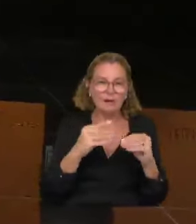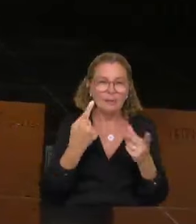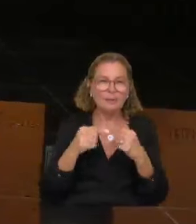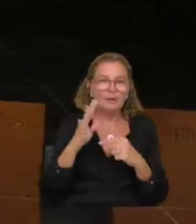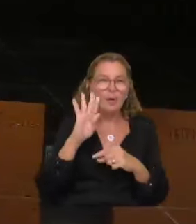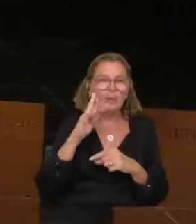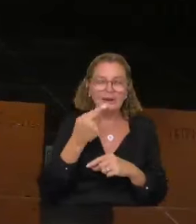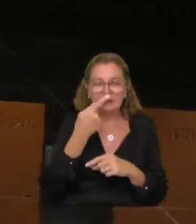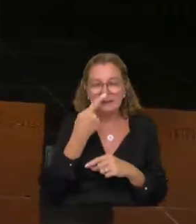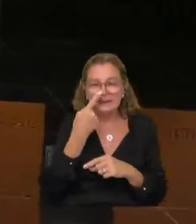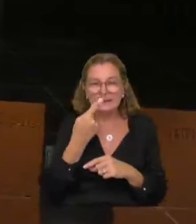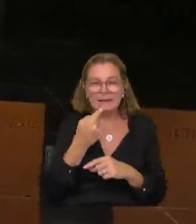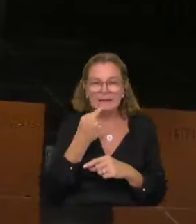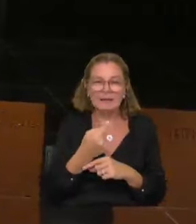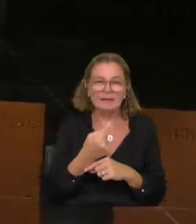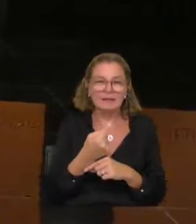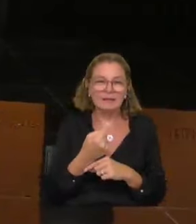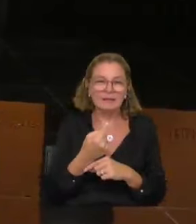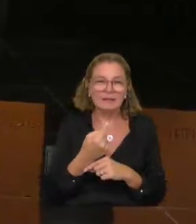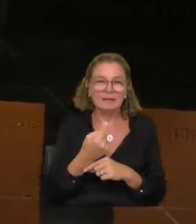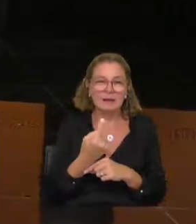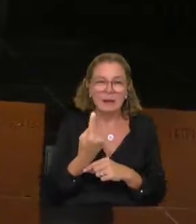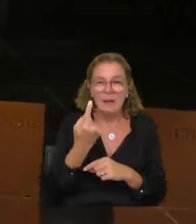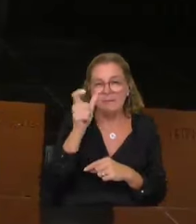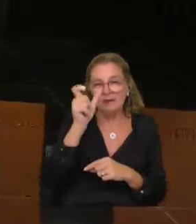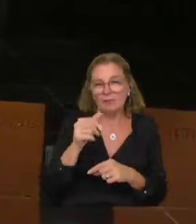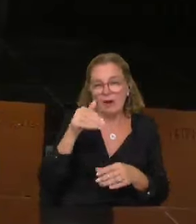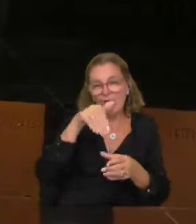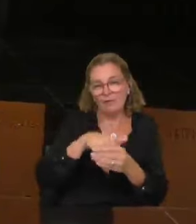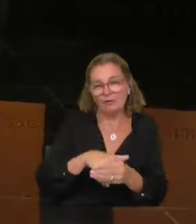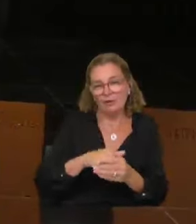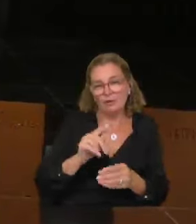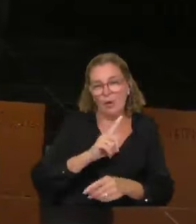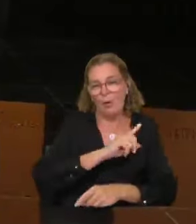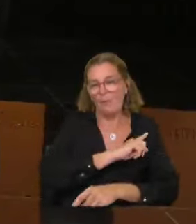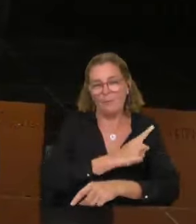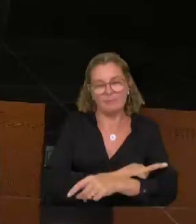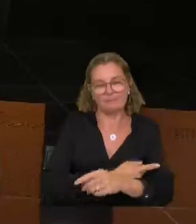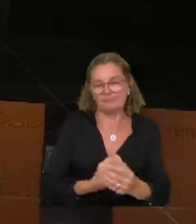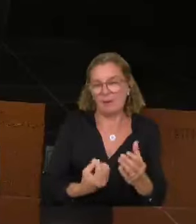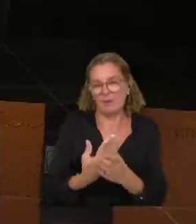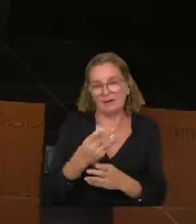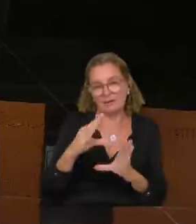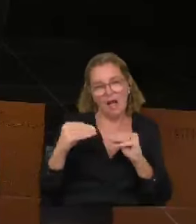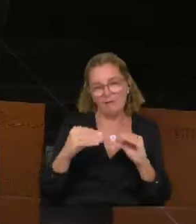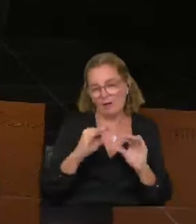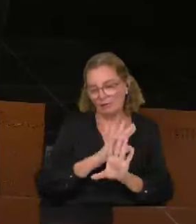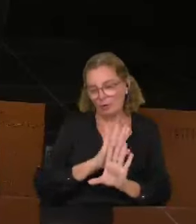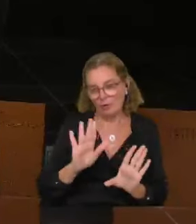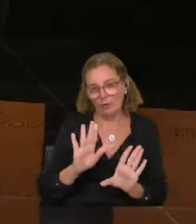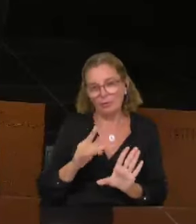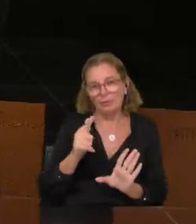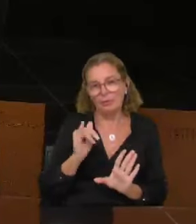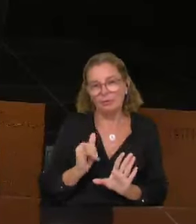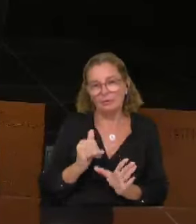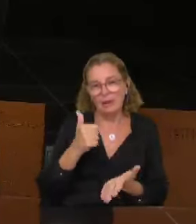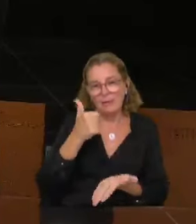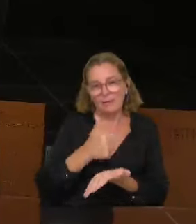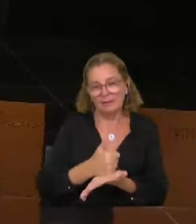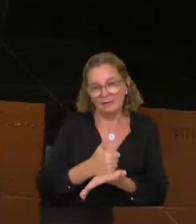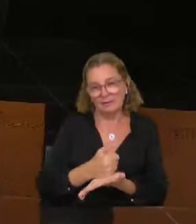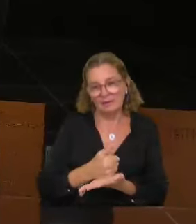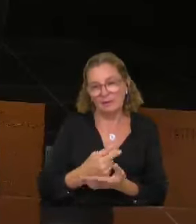parecía interesante el hecho de que los precandidatos digamos no aparecan con fuerza al menos en esta en esta conversación como si aparecen los de la